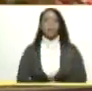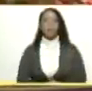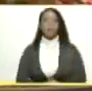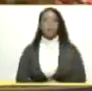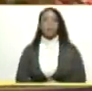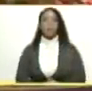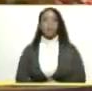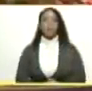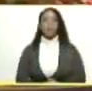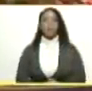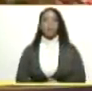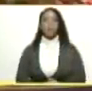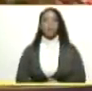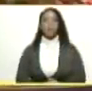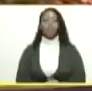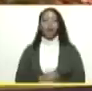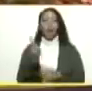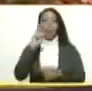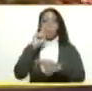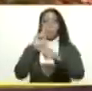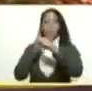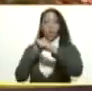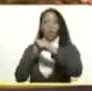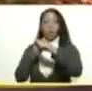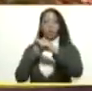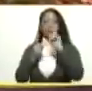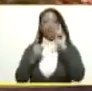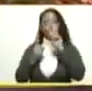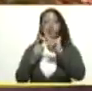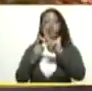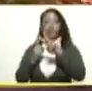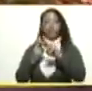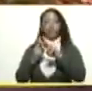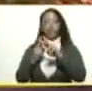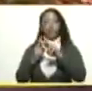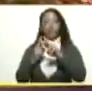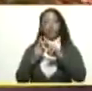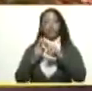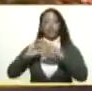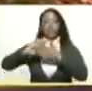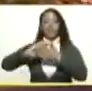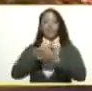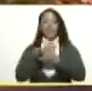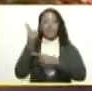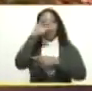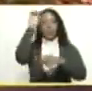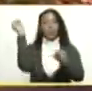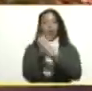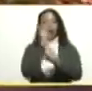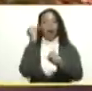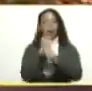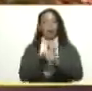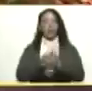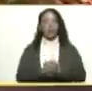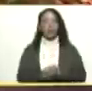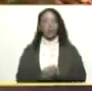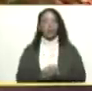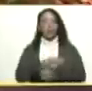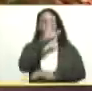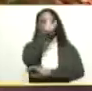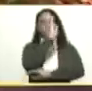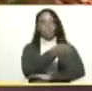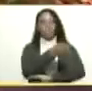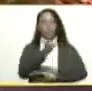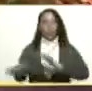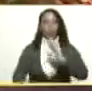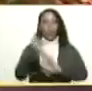se han ido abordando con el arranque de esta operación directa